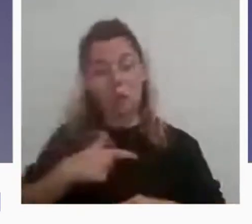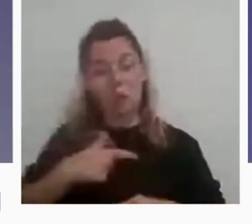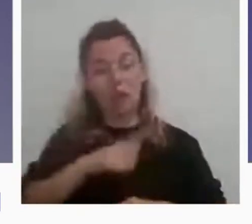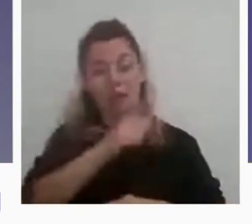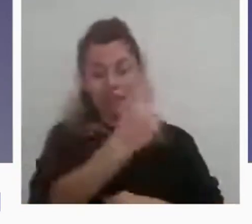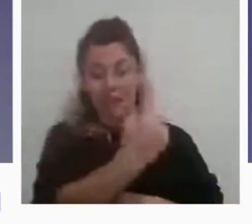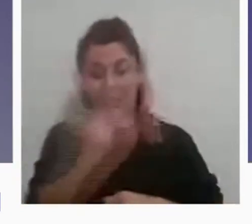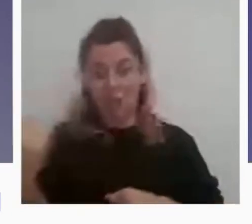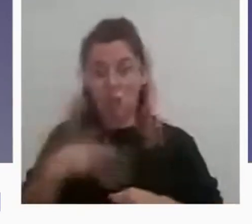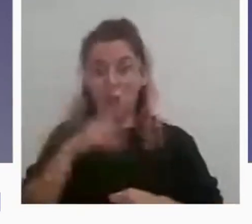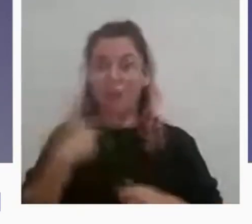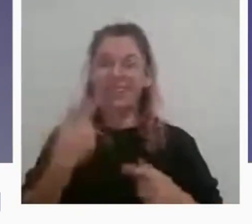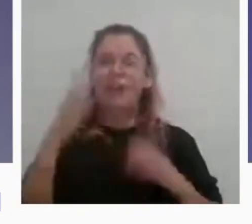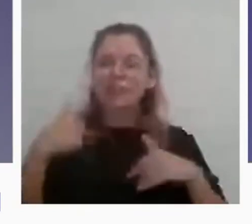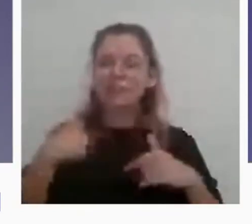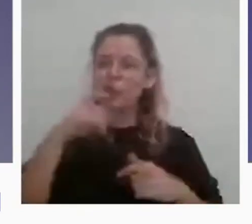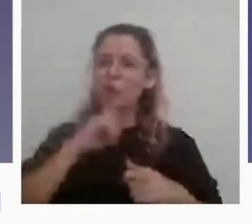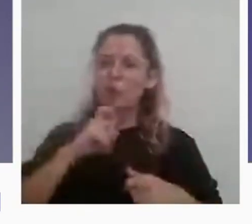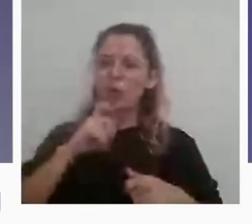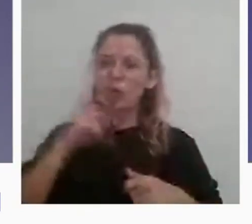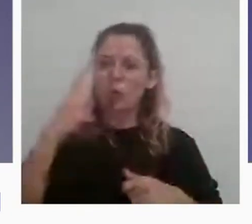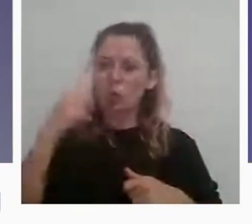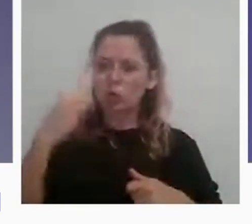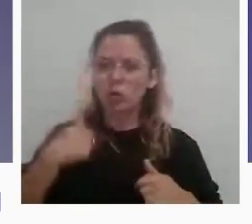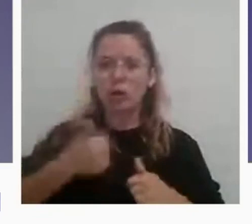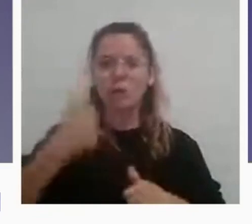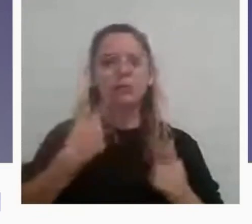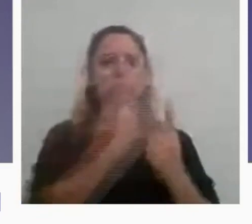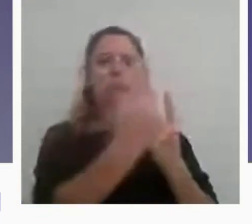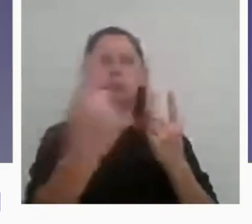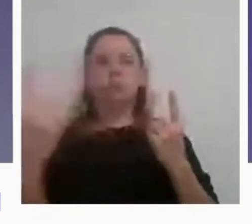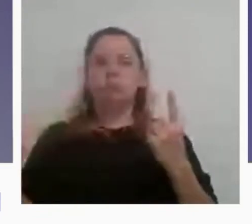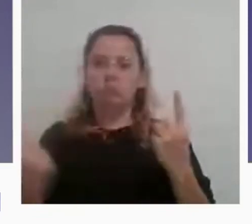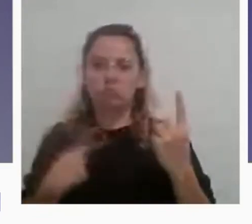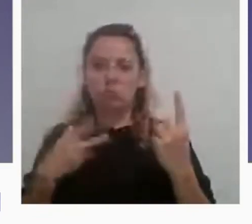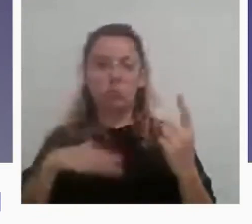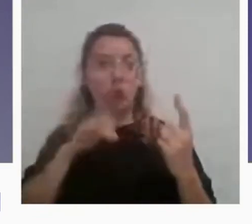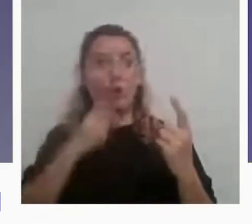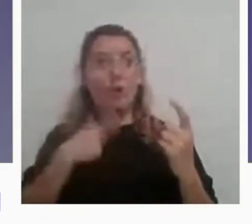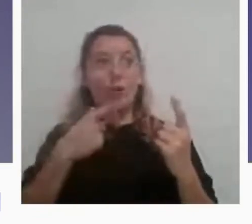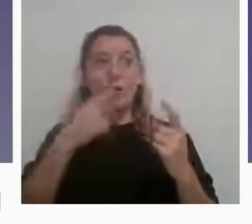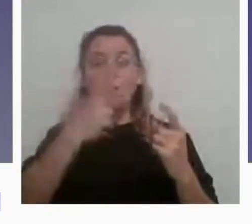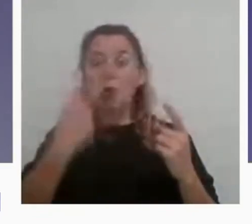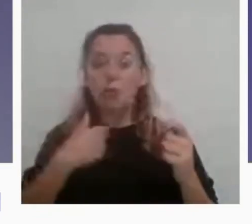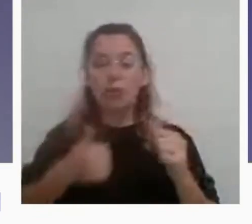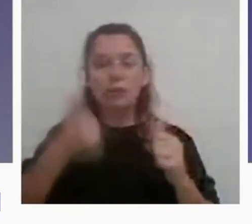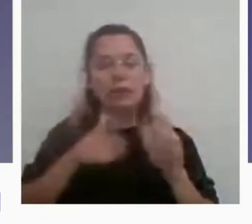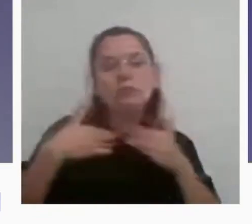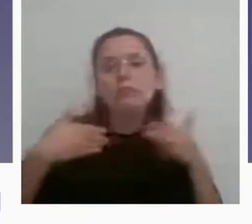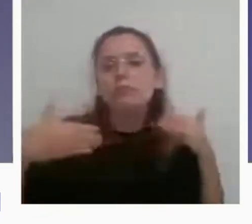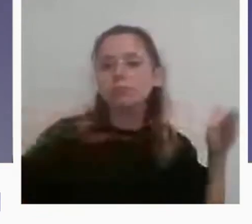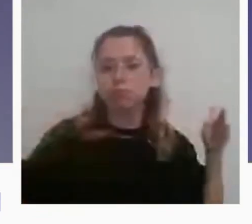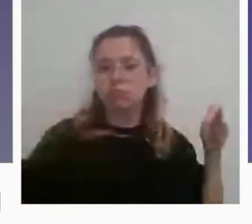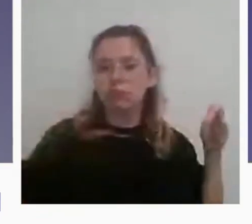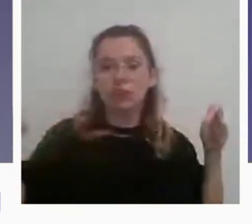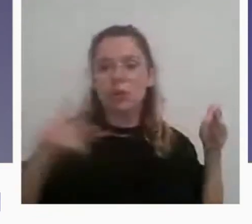más individualistas, nos cuestan los formatos de participación con un compromiso más dilatado en el tiempo. Bueno, pues tratamos de buscar esos